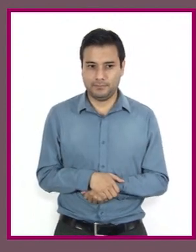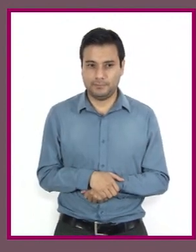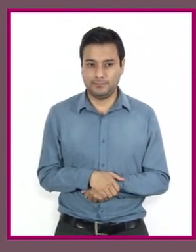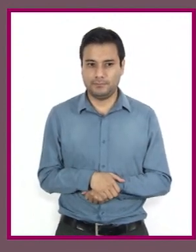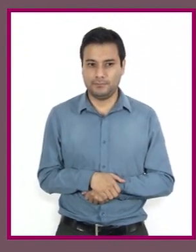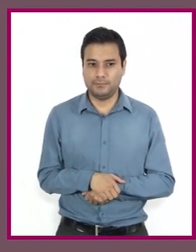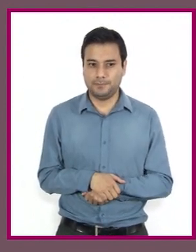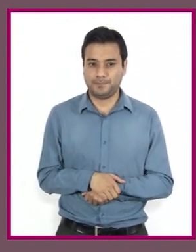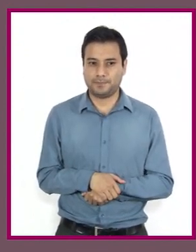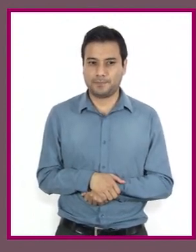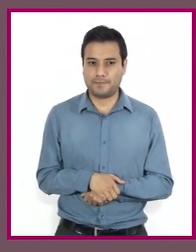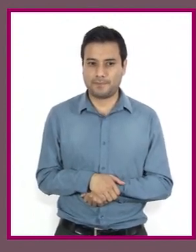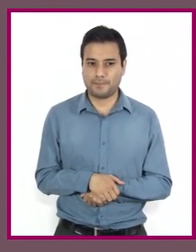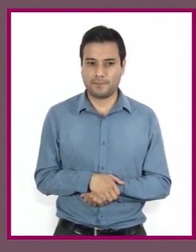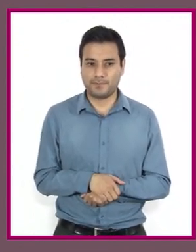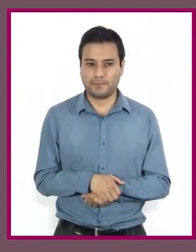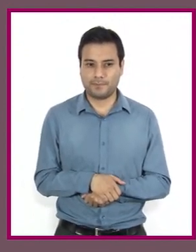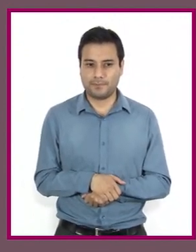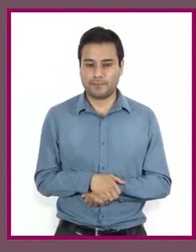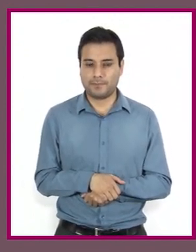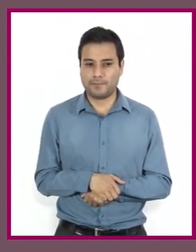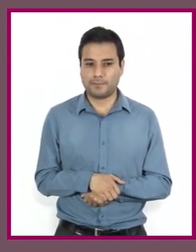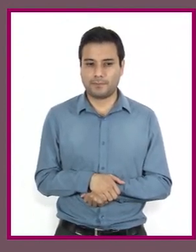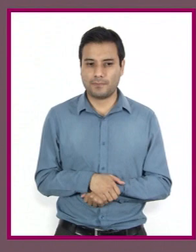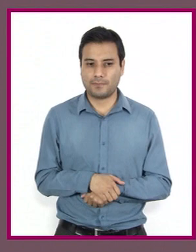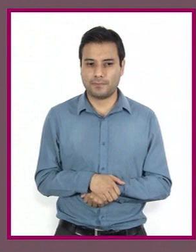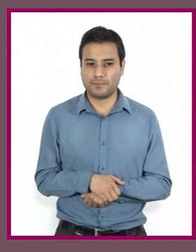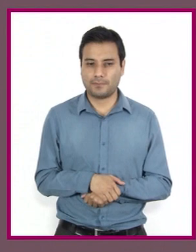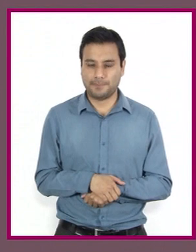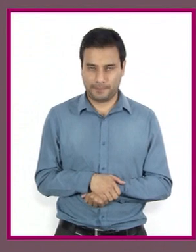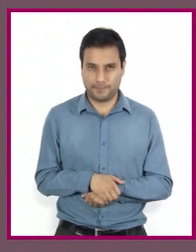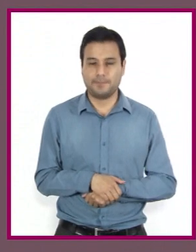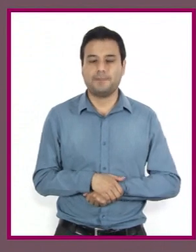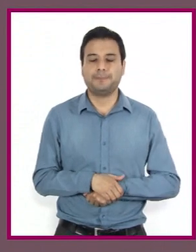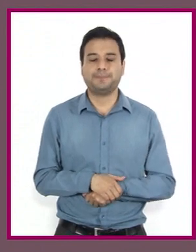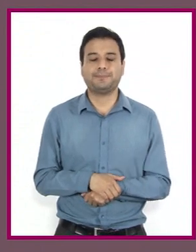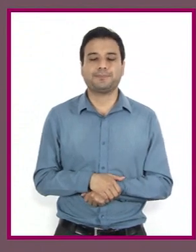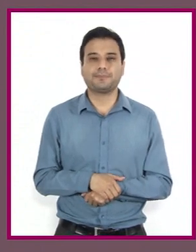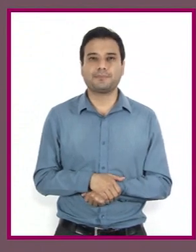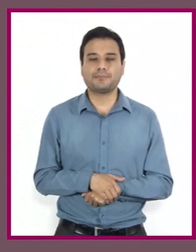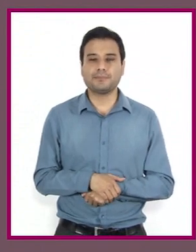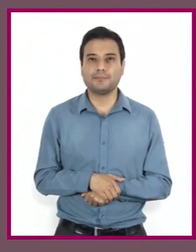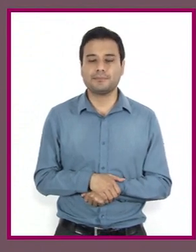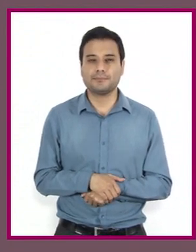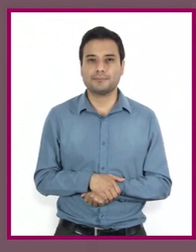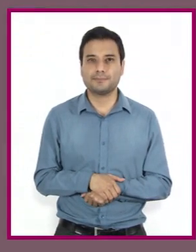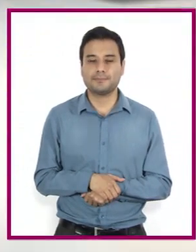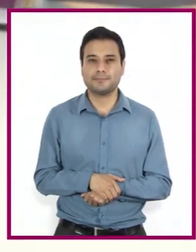la representación proporcional y la fundación del Tribunal de lo Contencioso Federal Electoral.